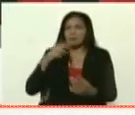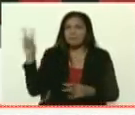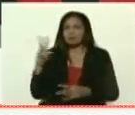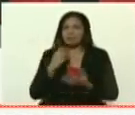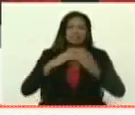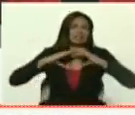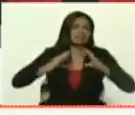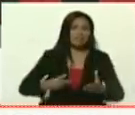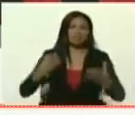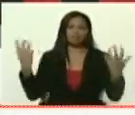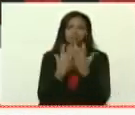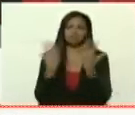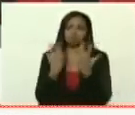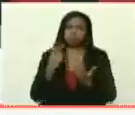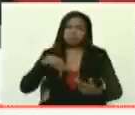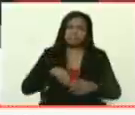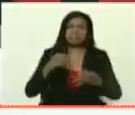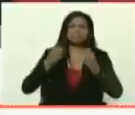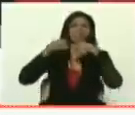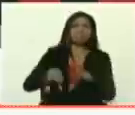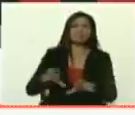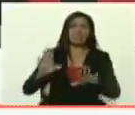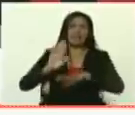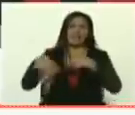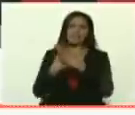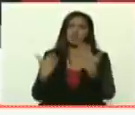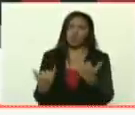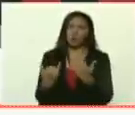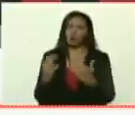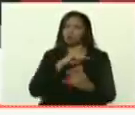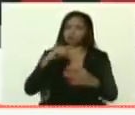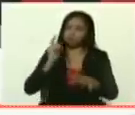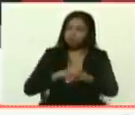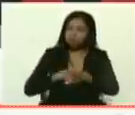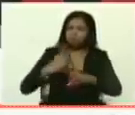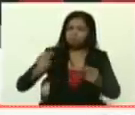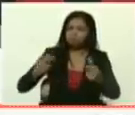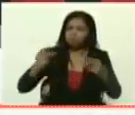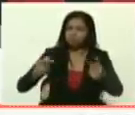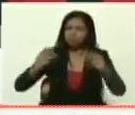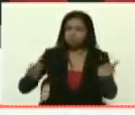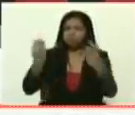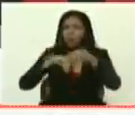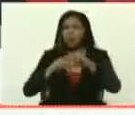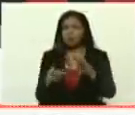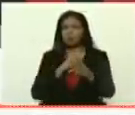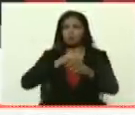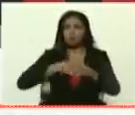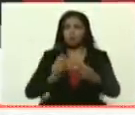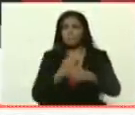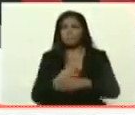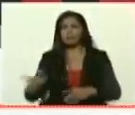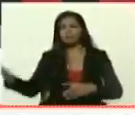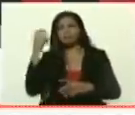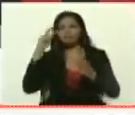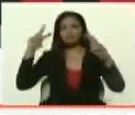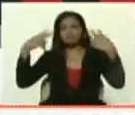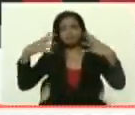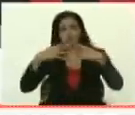de este conflicto estéril, ya basta ya. Ha llegado la hora de ponernos de acuerdo, de